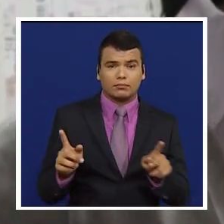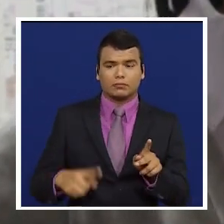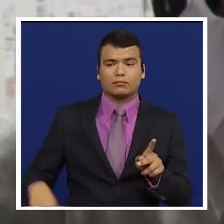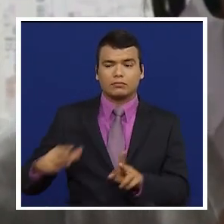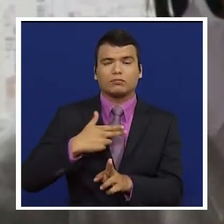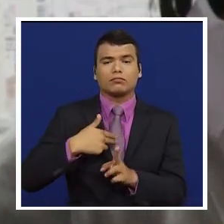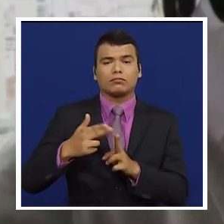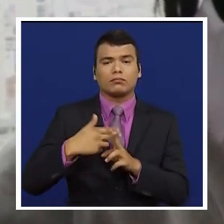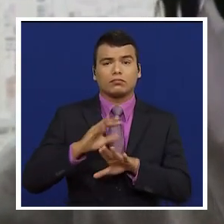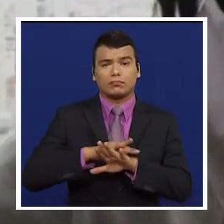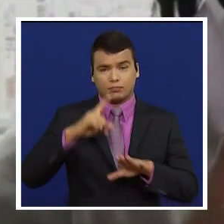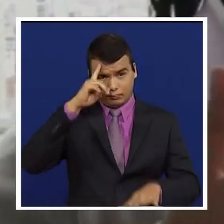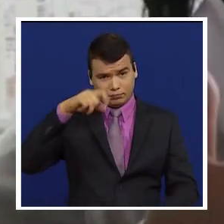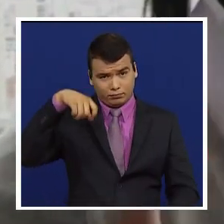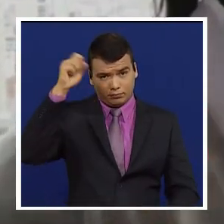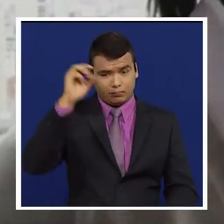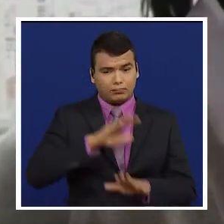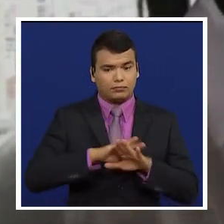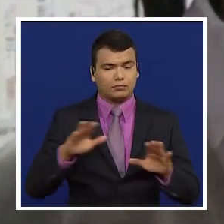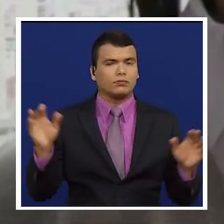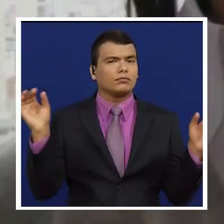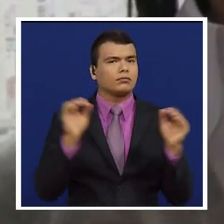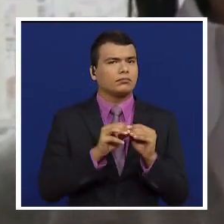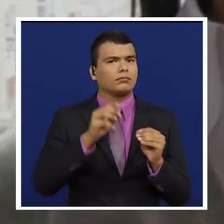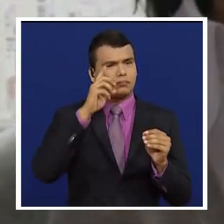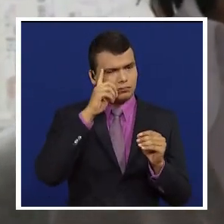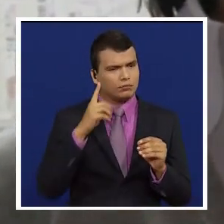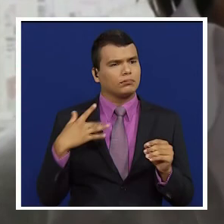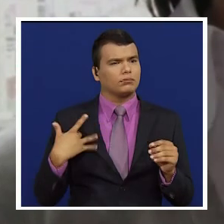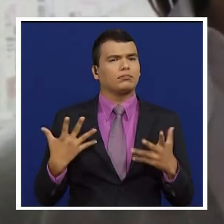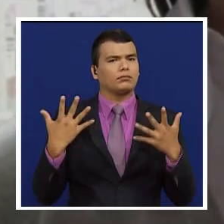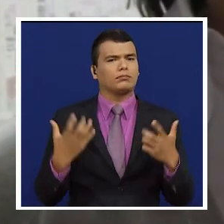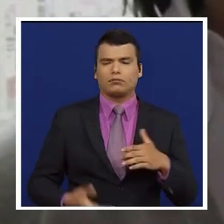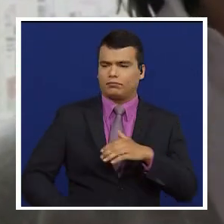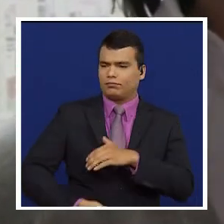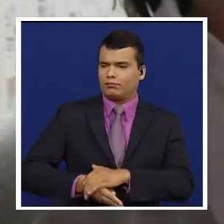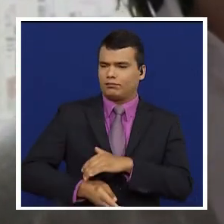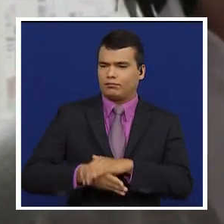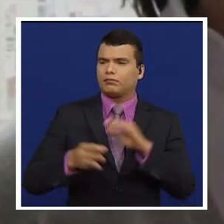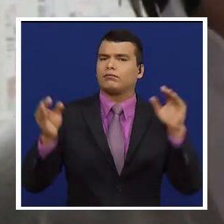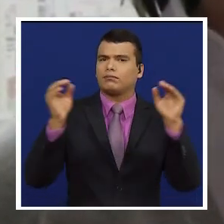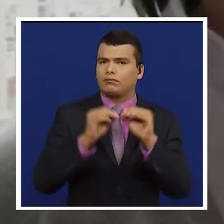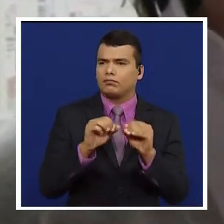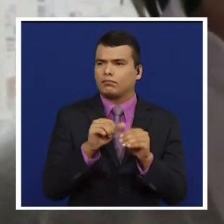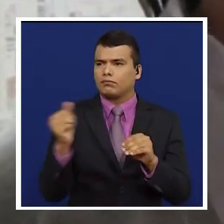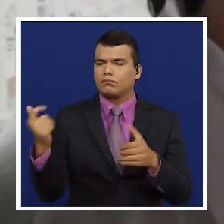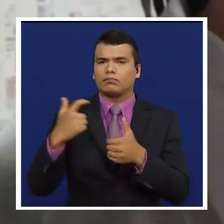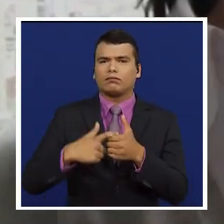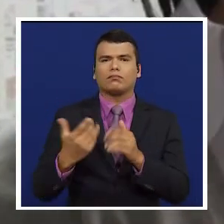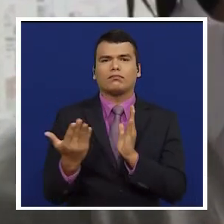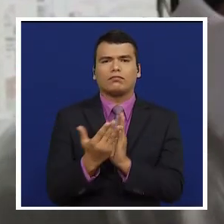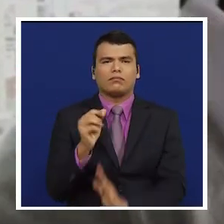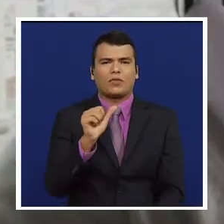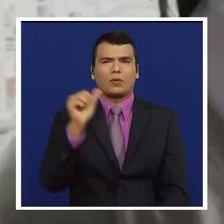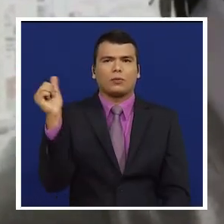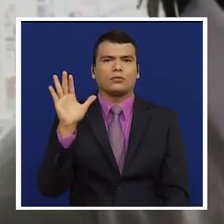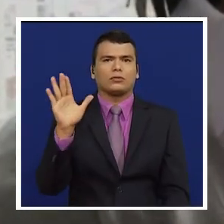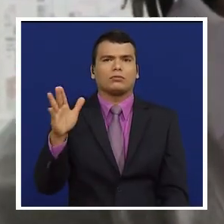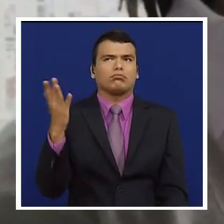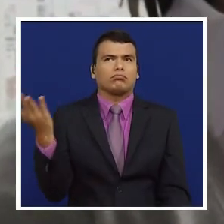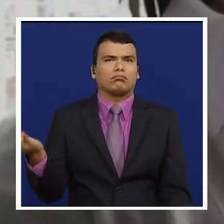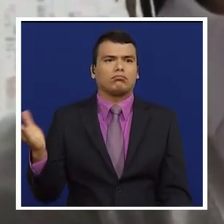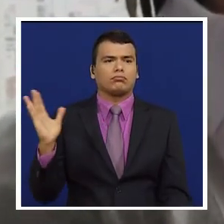próximos a graduarse de los colegios y aspiran a continuar sus estudios en instituciones de educación superior, ya sea